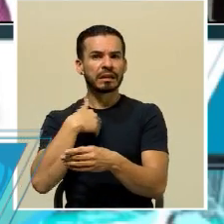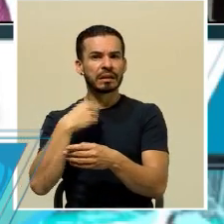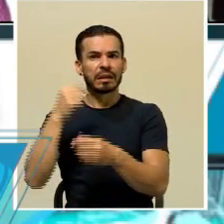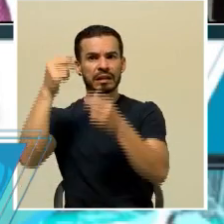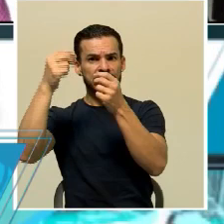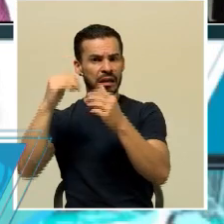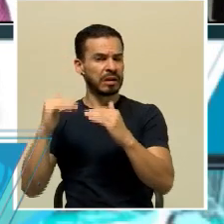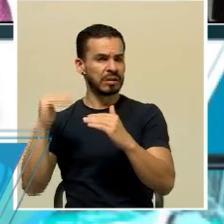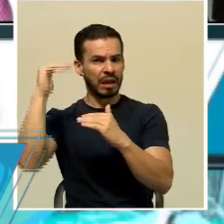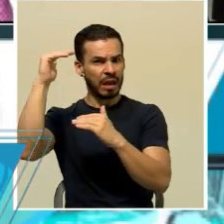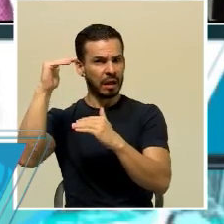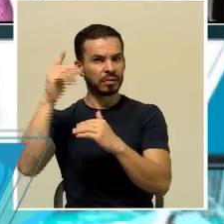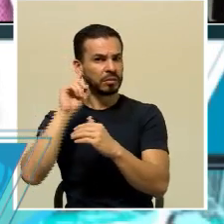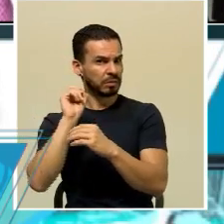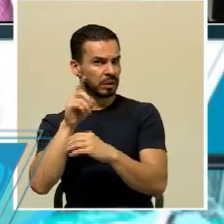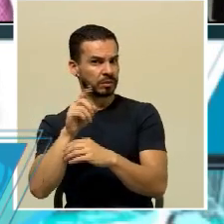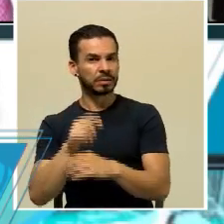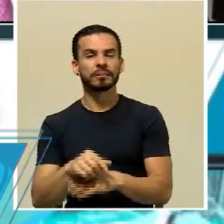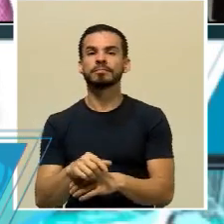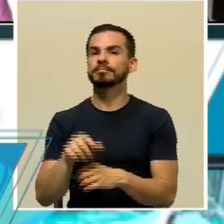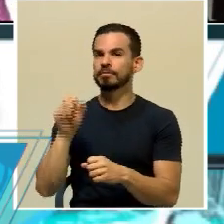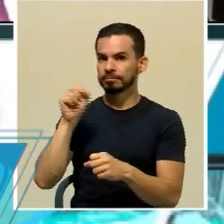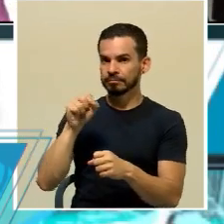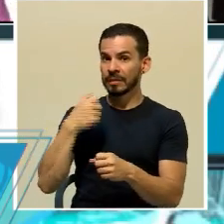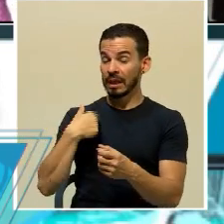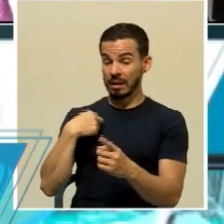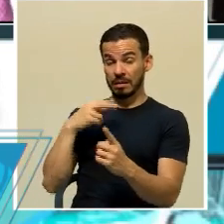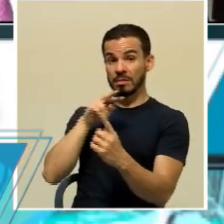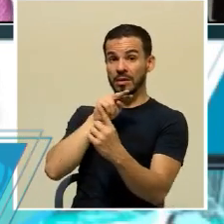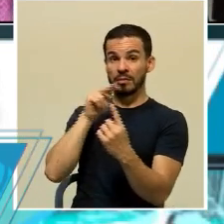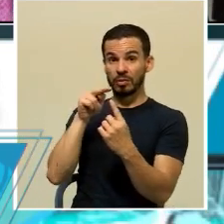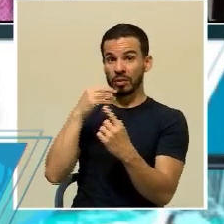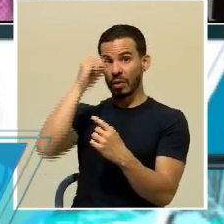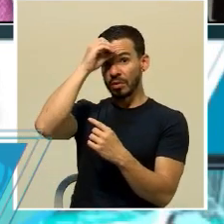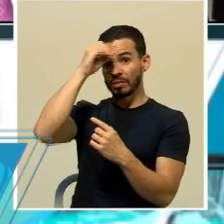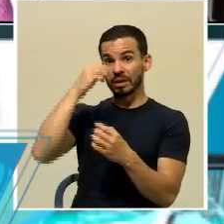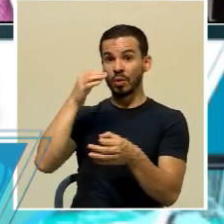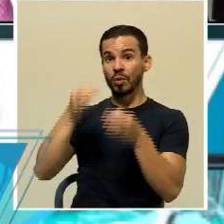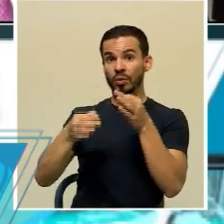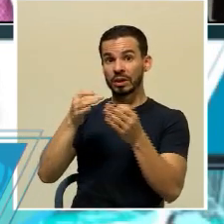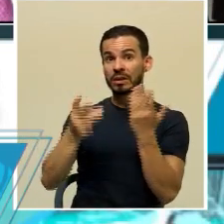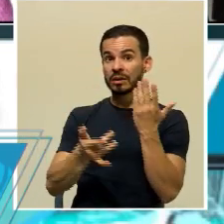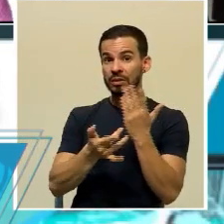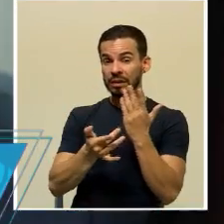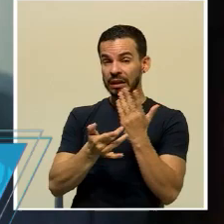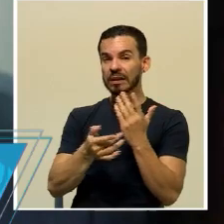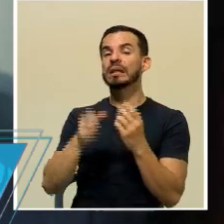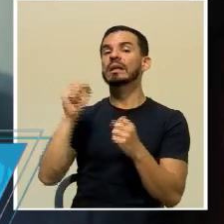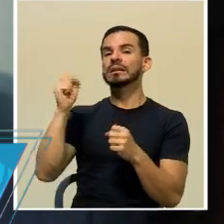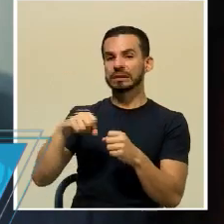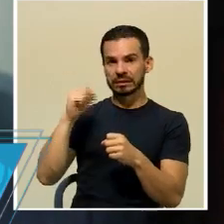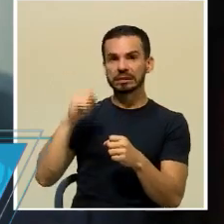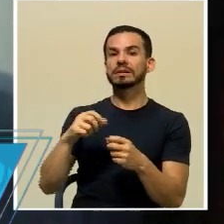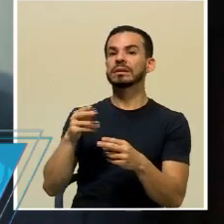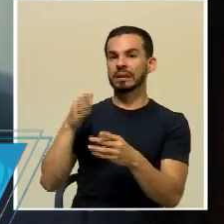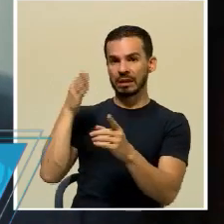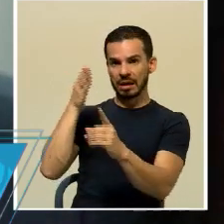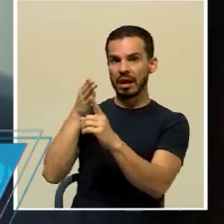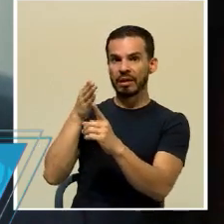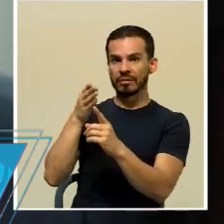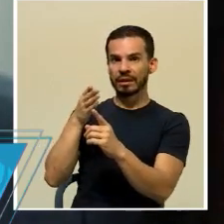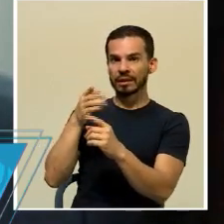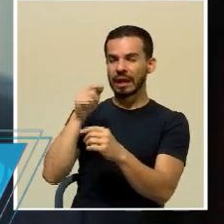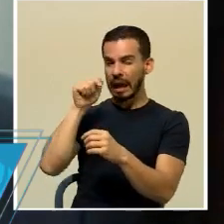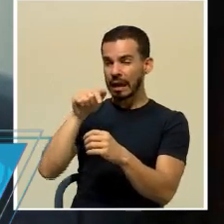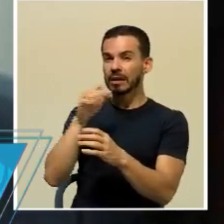unos salarios altísimos. Sí, señor, desde mi punto de vista jurídico, técnico, sí se afectaría.